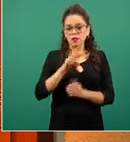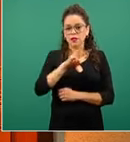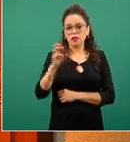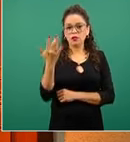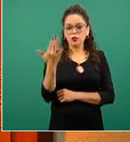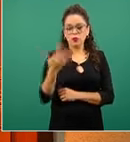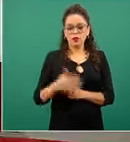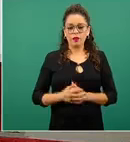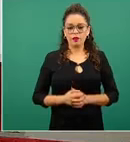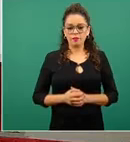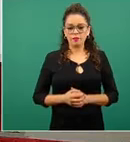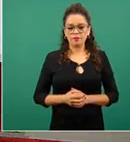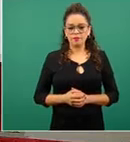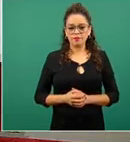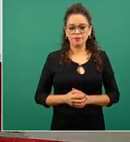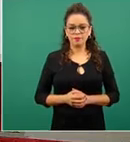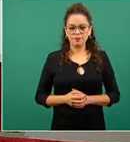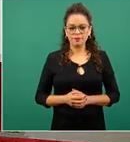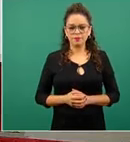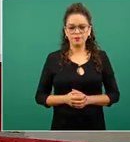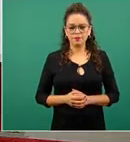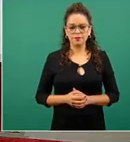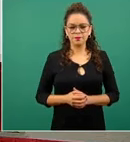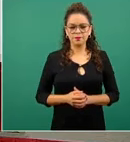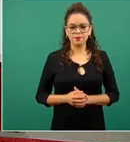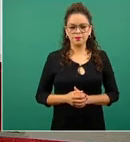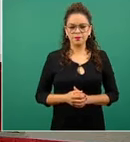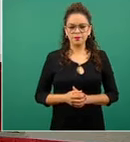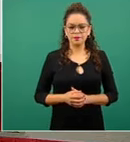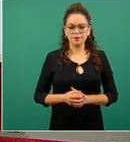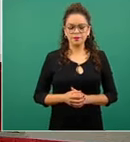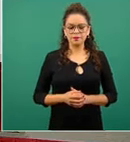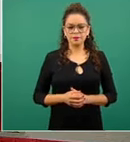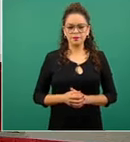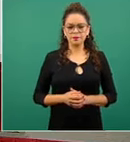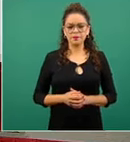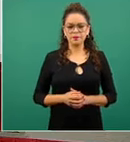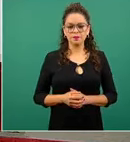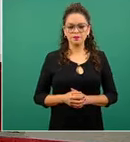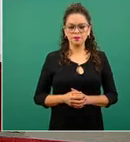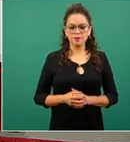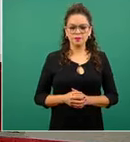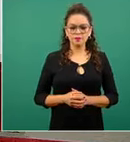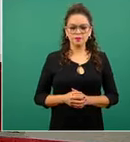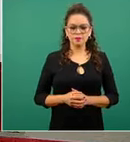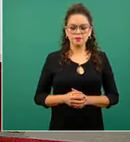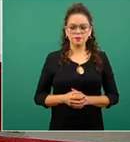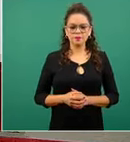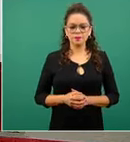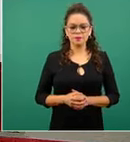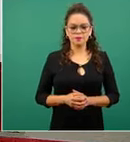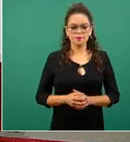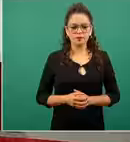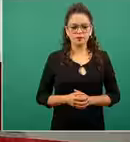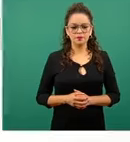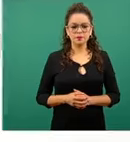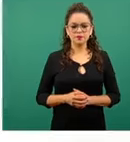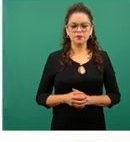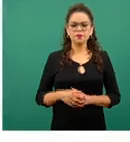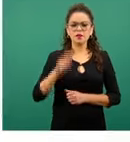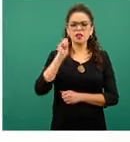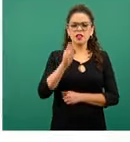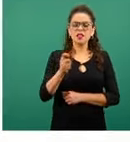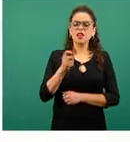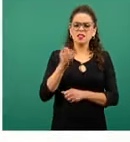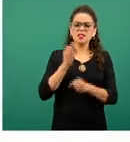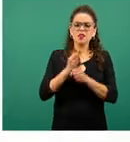766.350. Veamos la siguiente diapositiva. Tenemos el tema de los eventos supuestamente